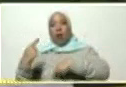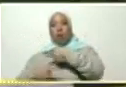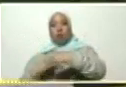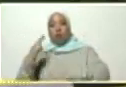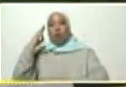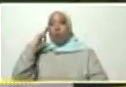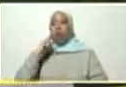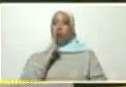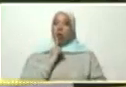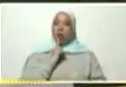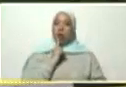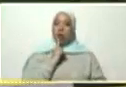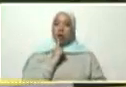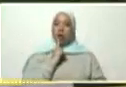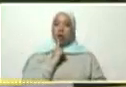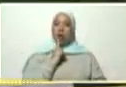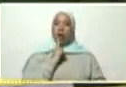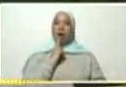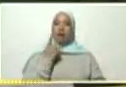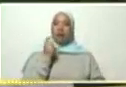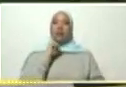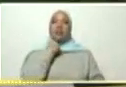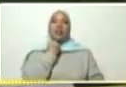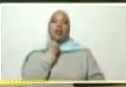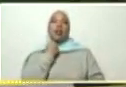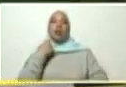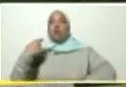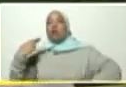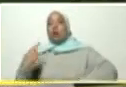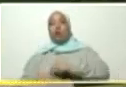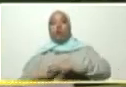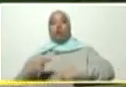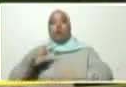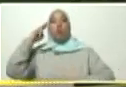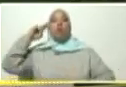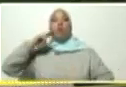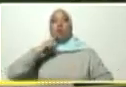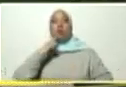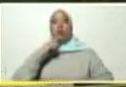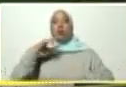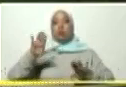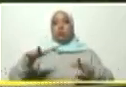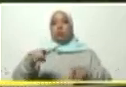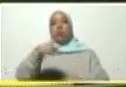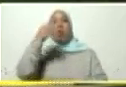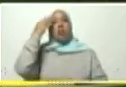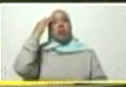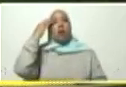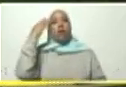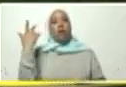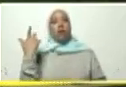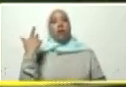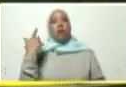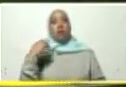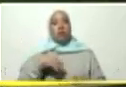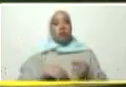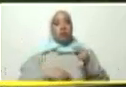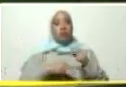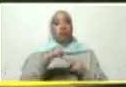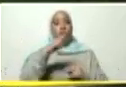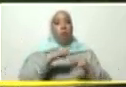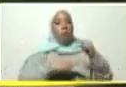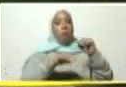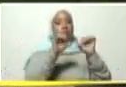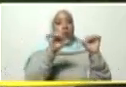en el mundo Cuál es el secreto de la Revolución bolivariana ustedes saben Cuál es el secreto que hemos sabido construir un